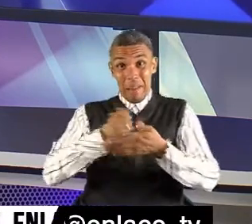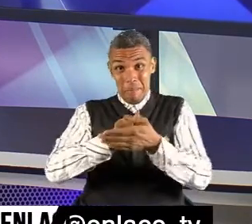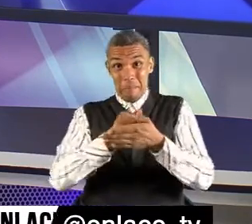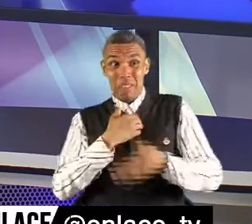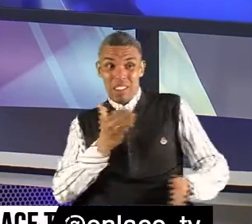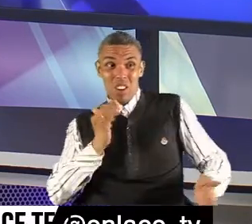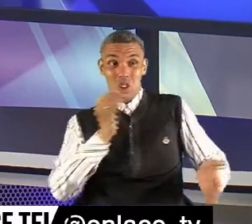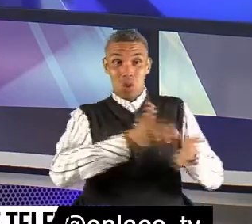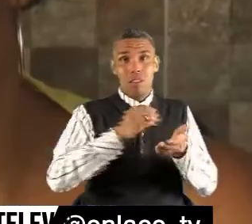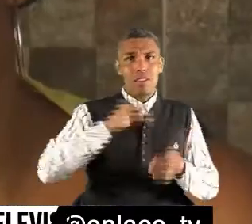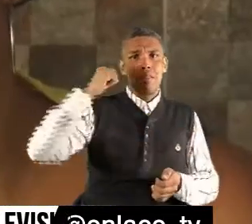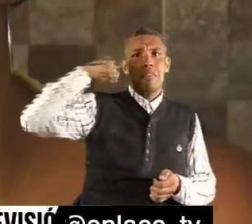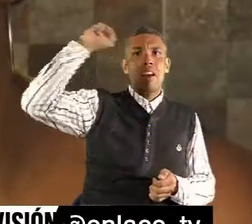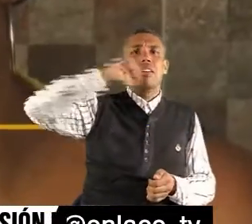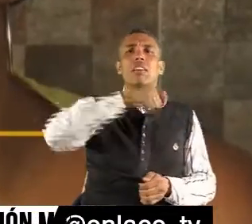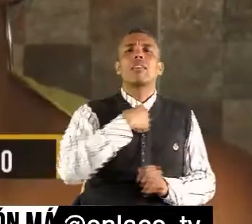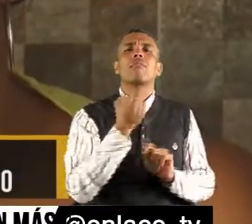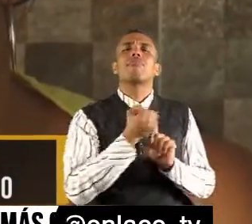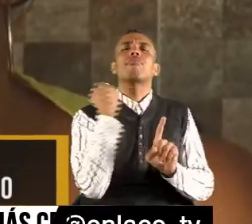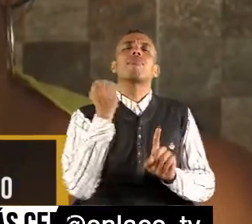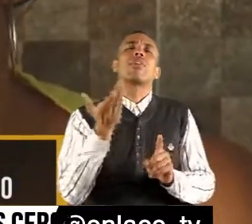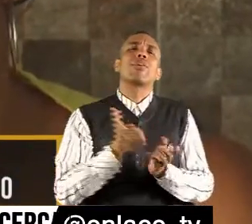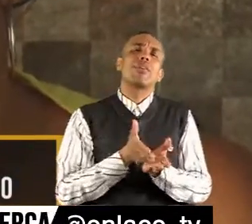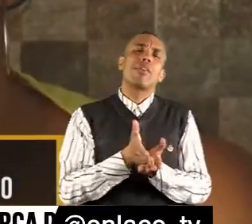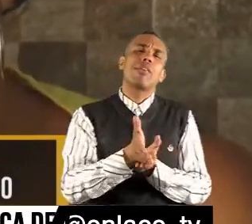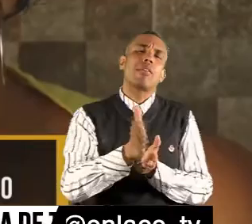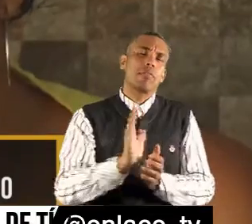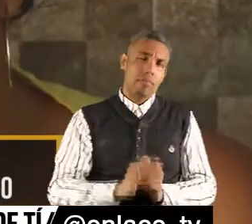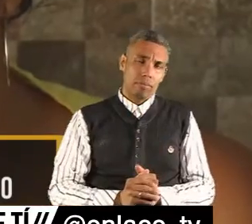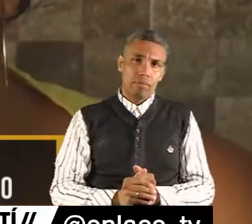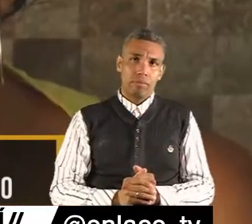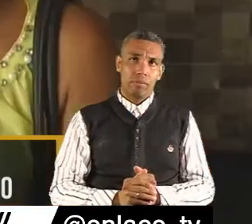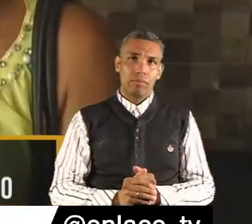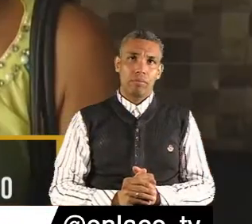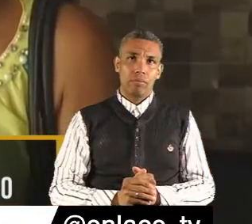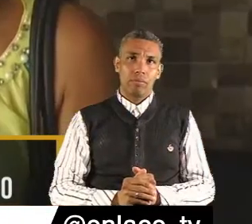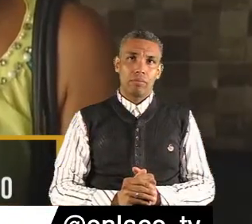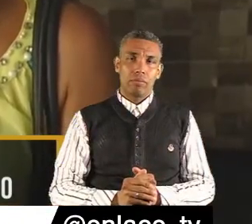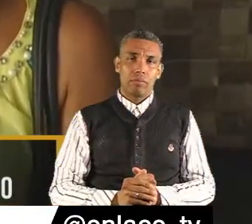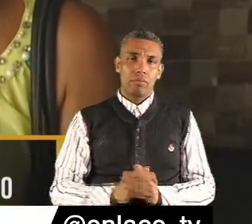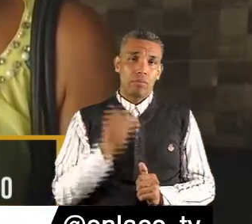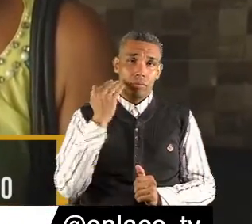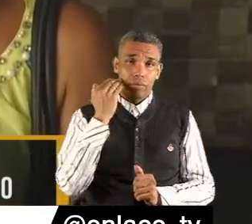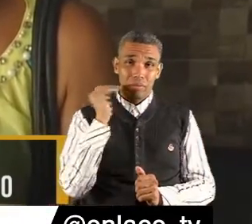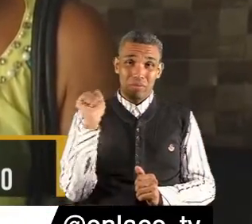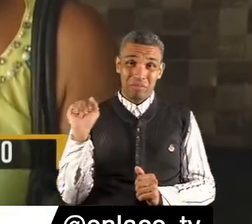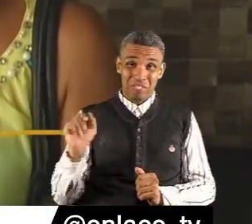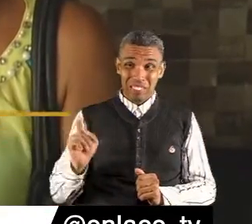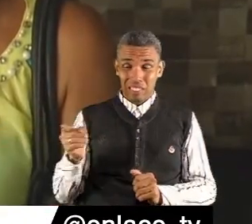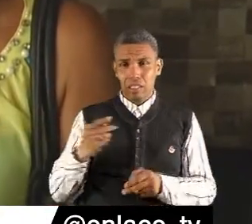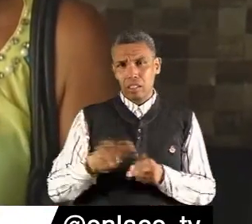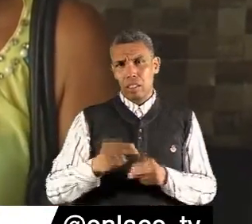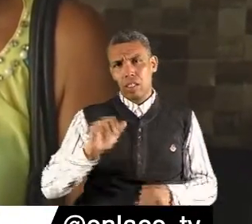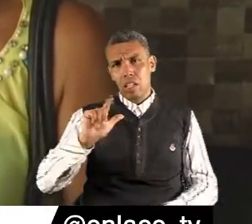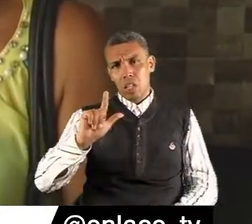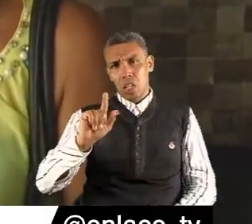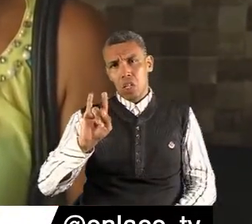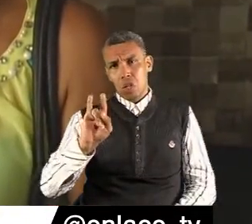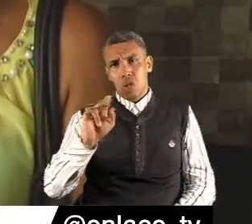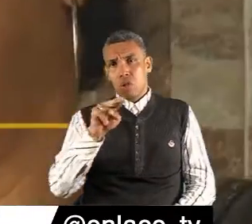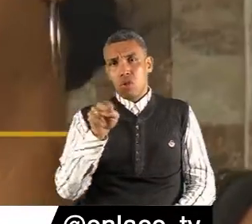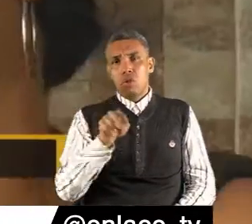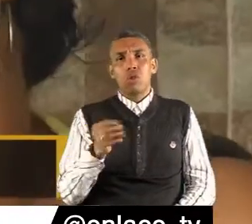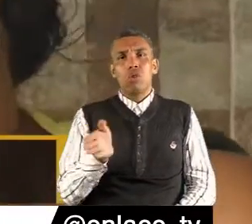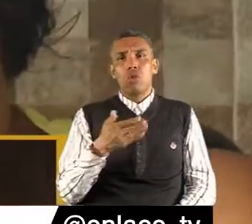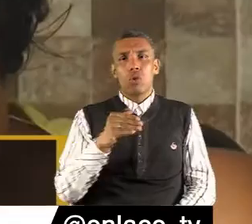requerida. Un caso más de falta de atención médica oportuna conoce Enlace Noticias y es el caso de Luz María Plaza, quien reclama de